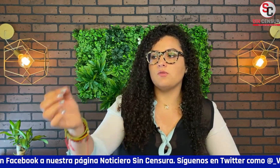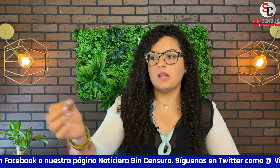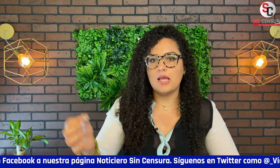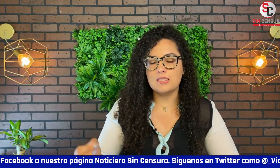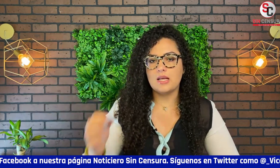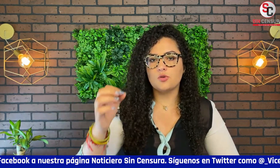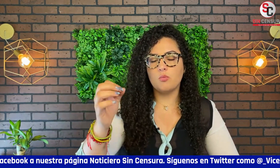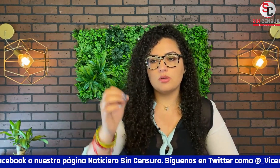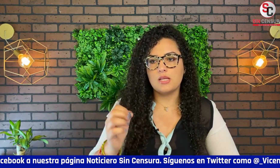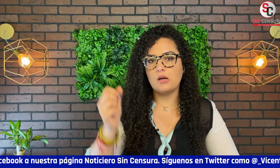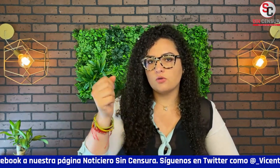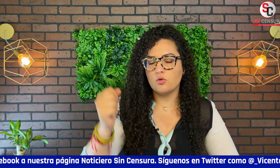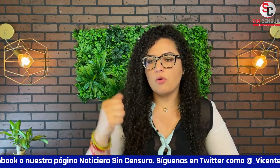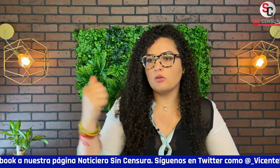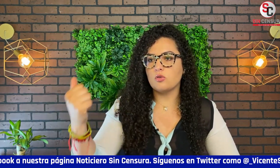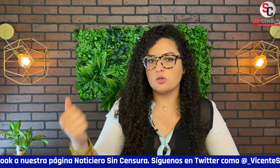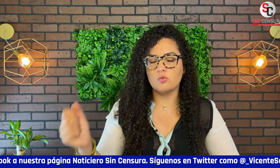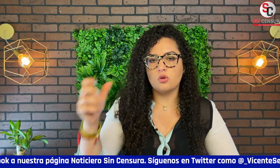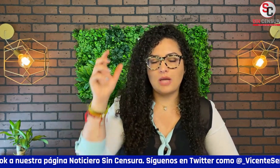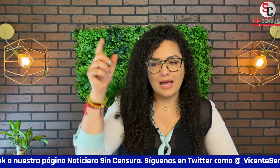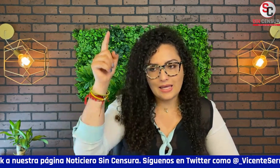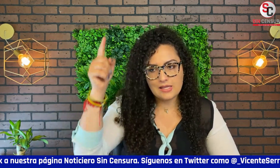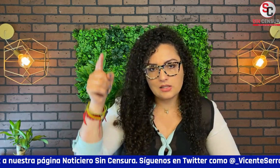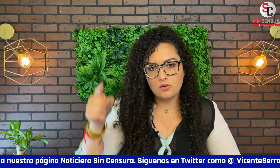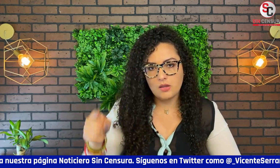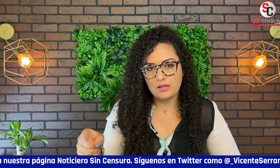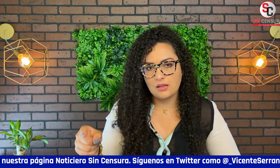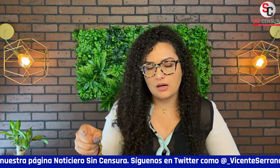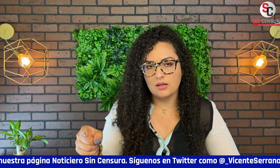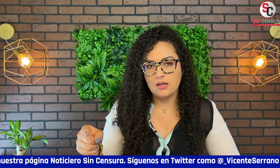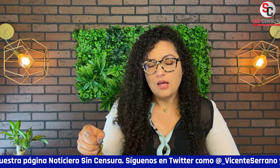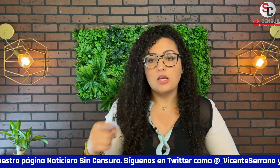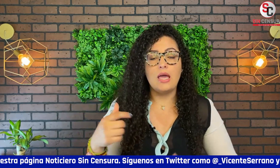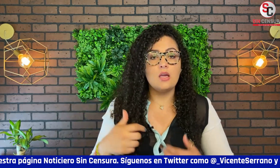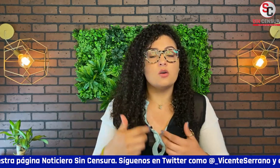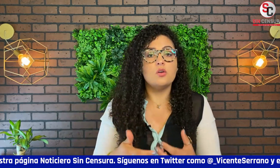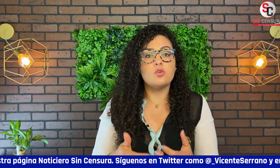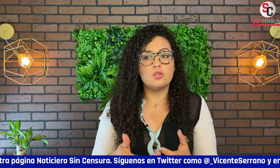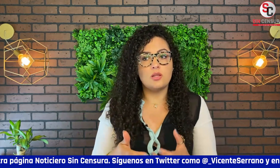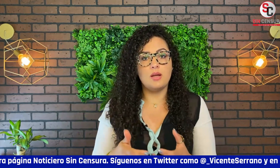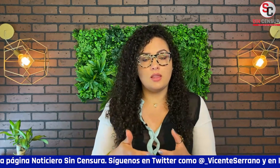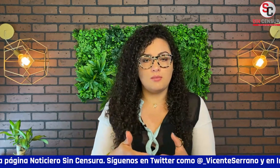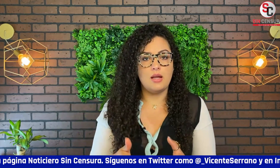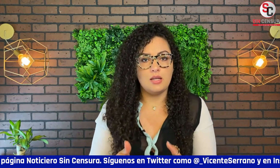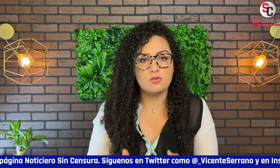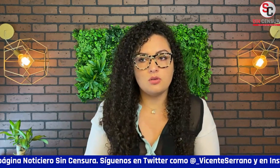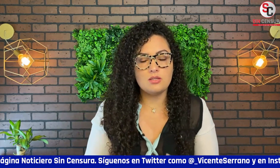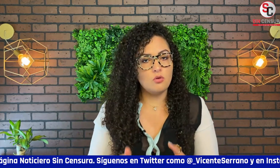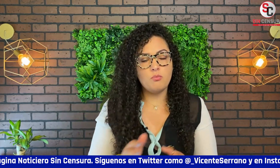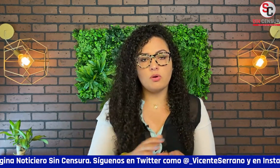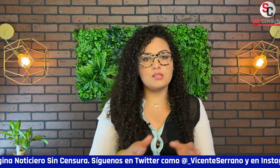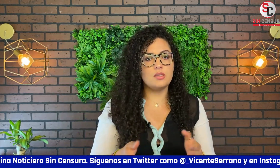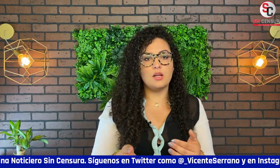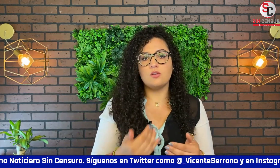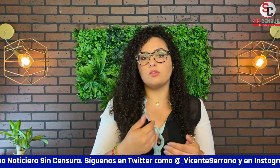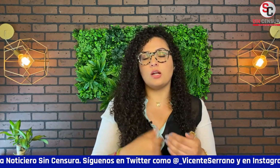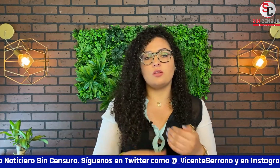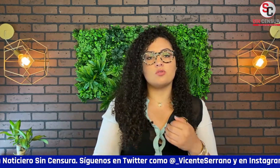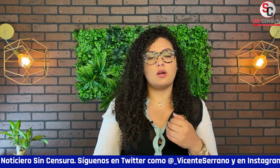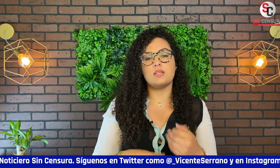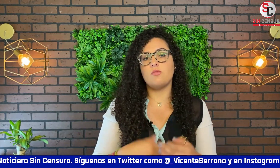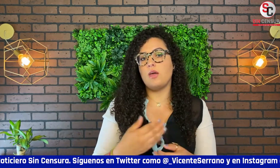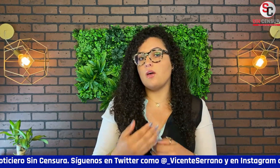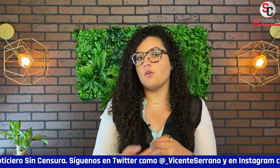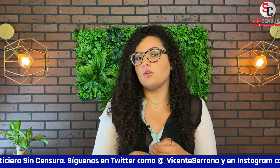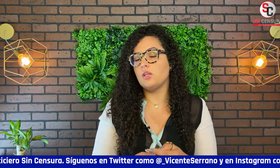las finanzas, cómo están los números, los seguros, aquí es en donde entran. Incluso se debería de hablar, y esto es, no importa si tienen contratos